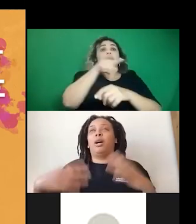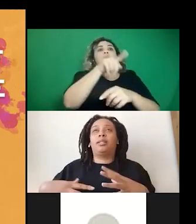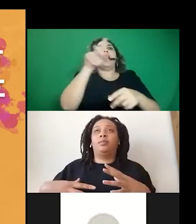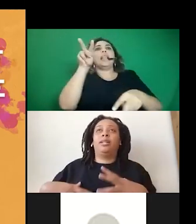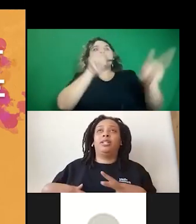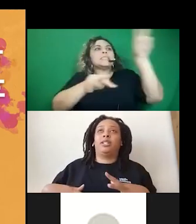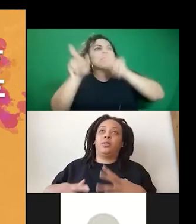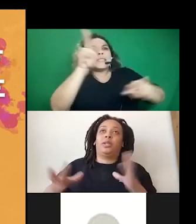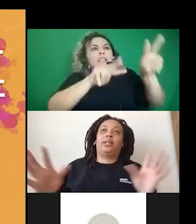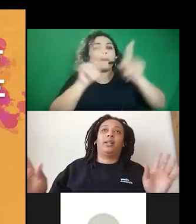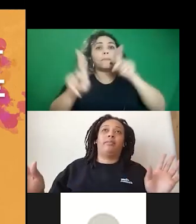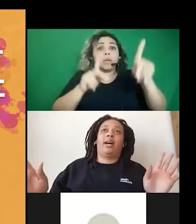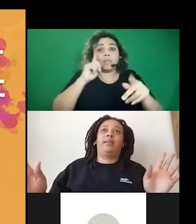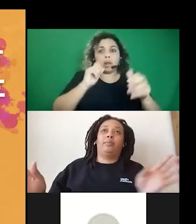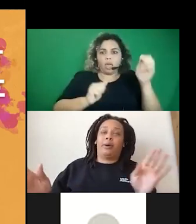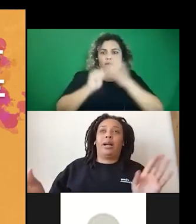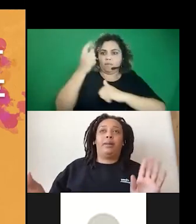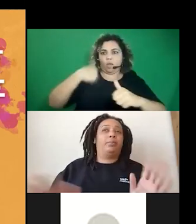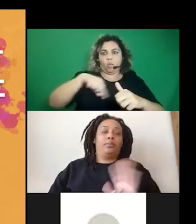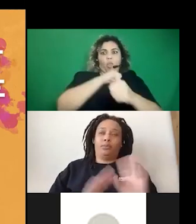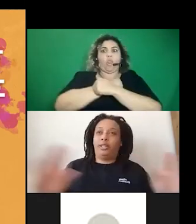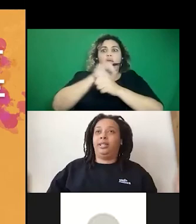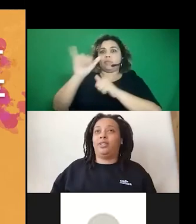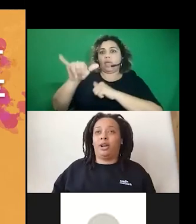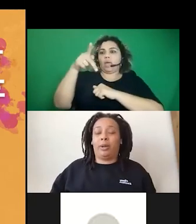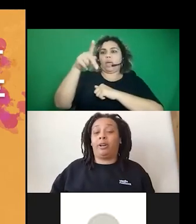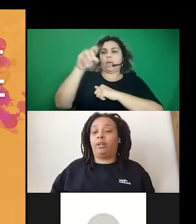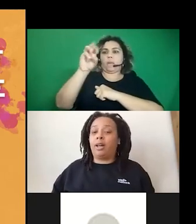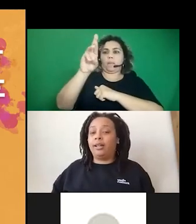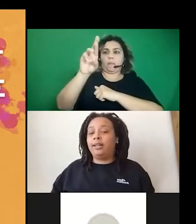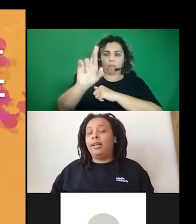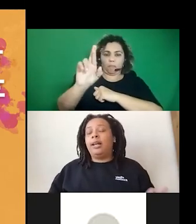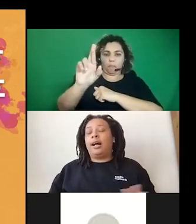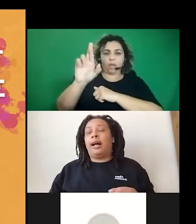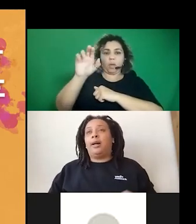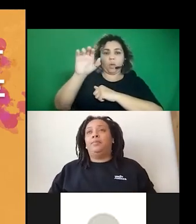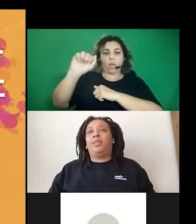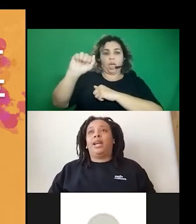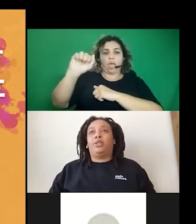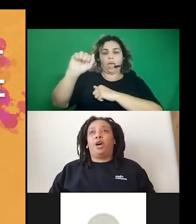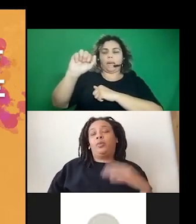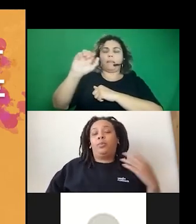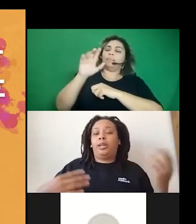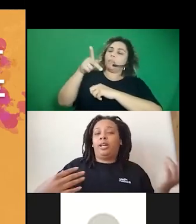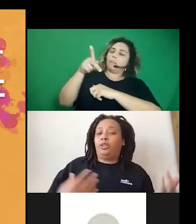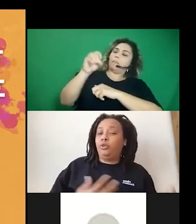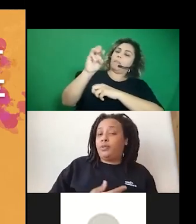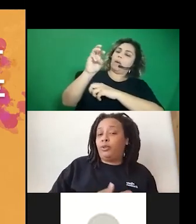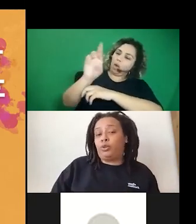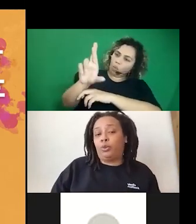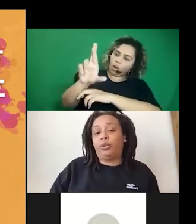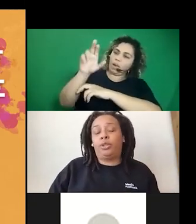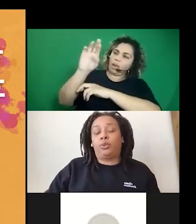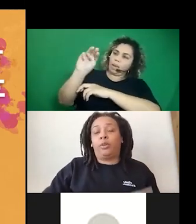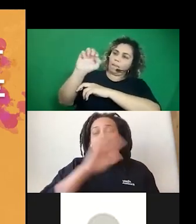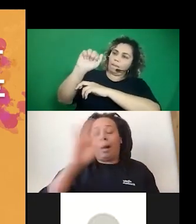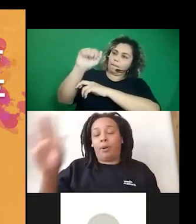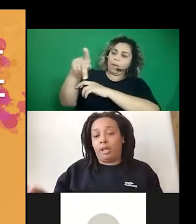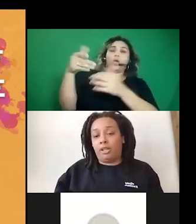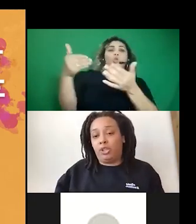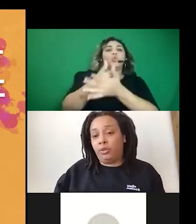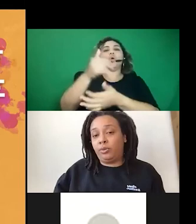trabajando para algoritmos y vigilancia policial hablamos muchísimo sobre esto y